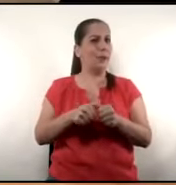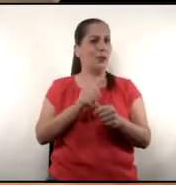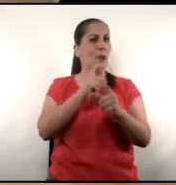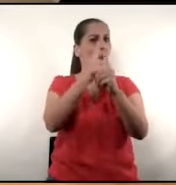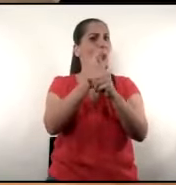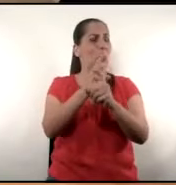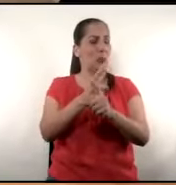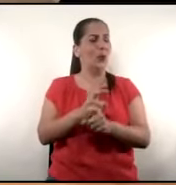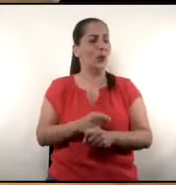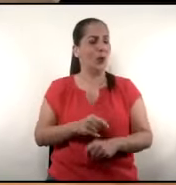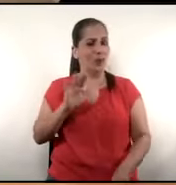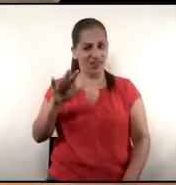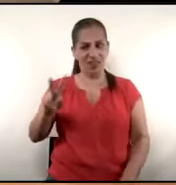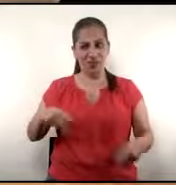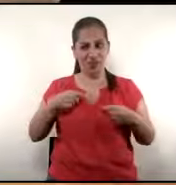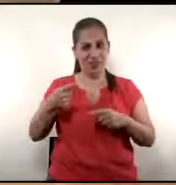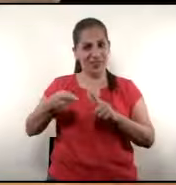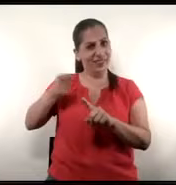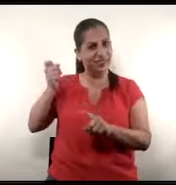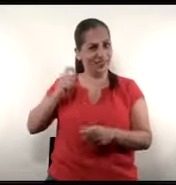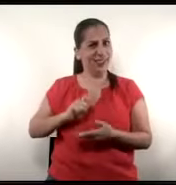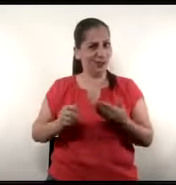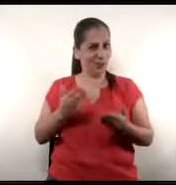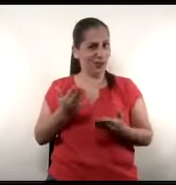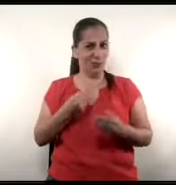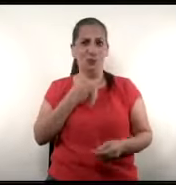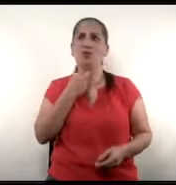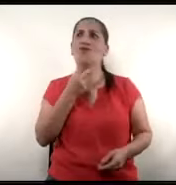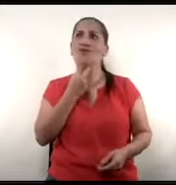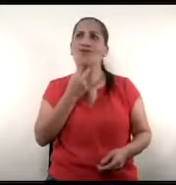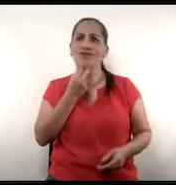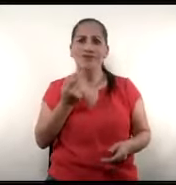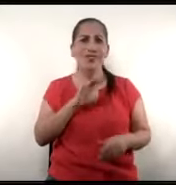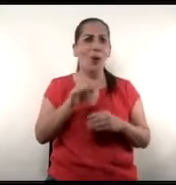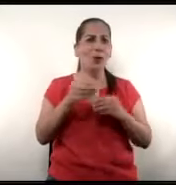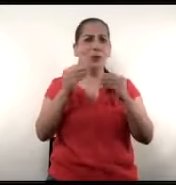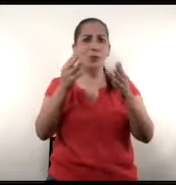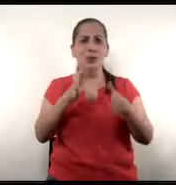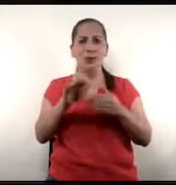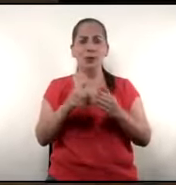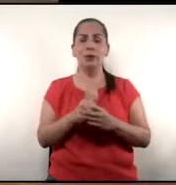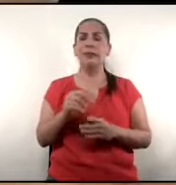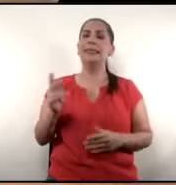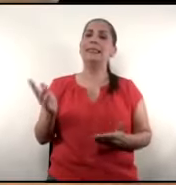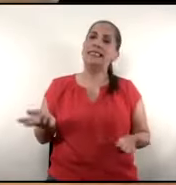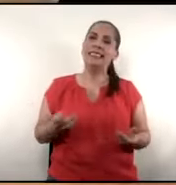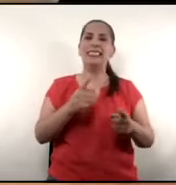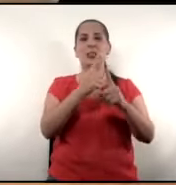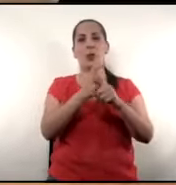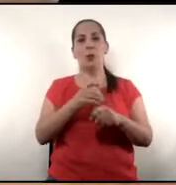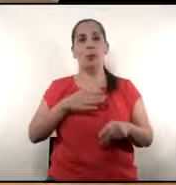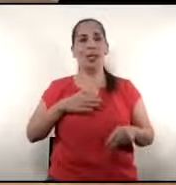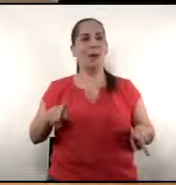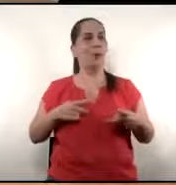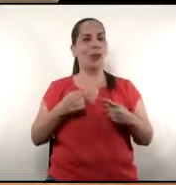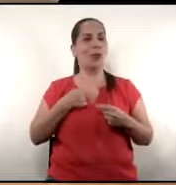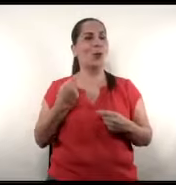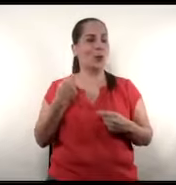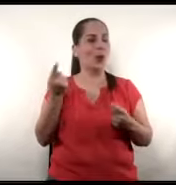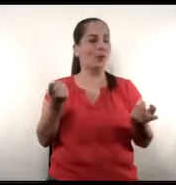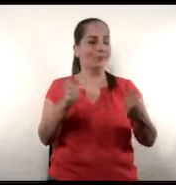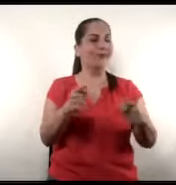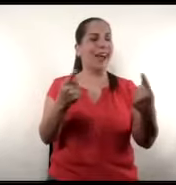la vida un poco en la escuela, pronunciarlo el profesor, etcétera. Más que complicado, la vida me ha dado anécdotas,